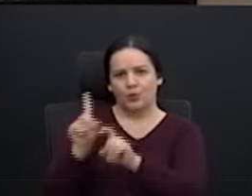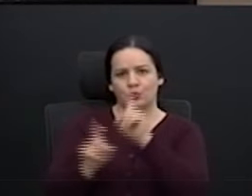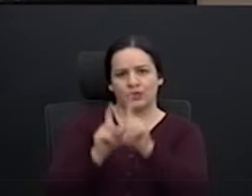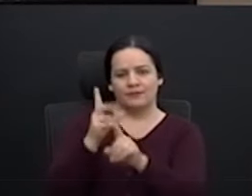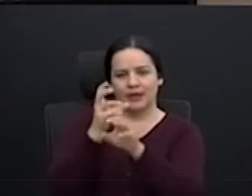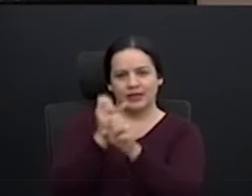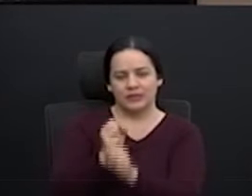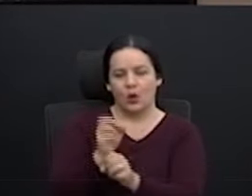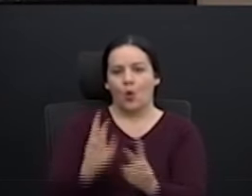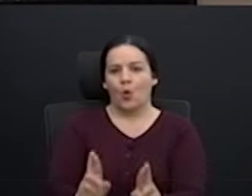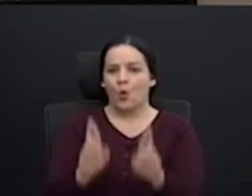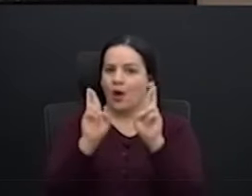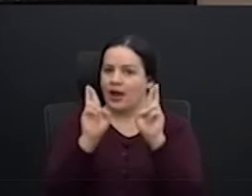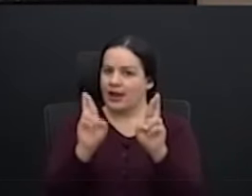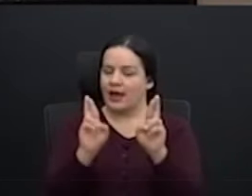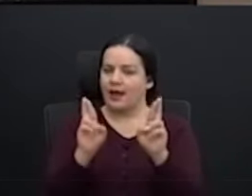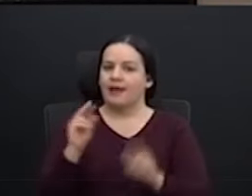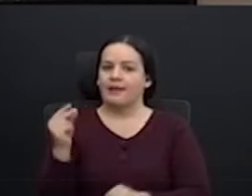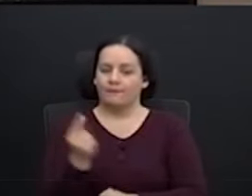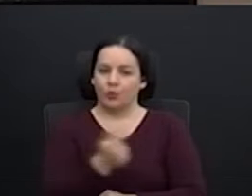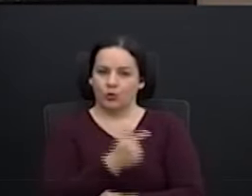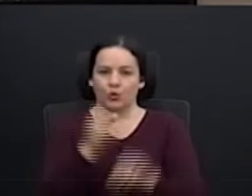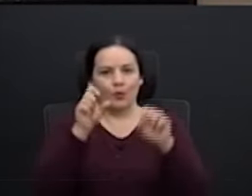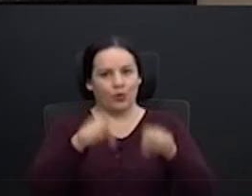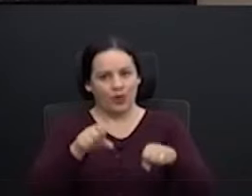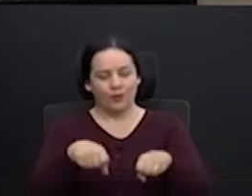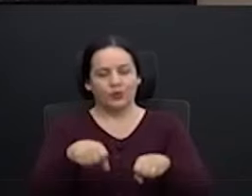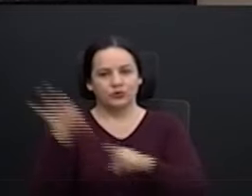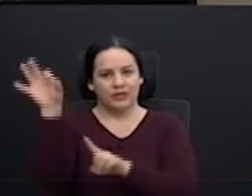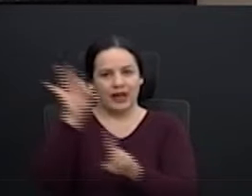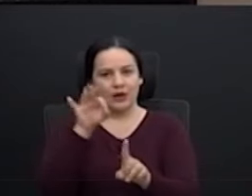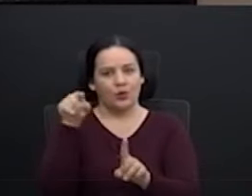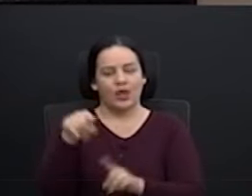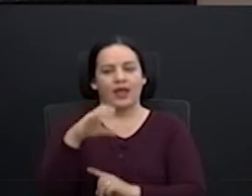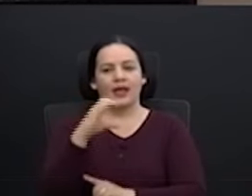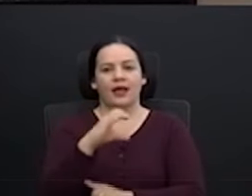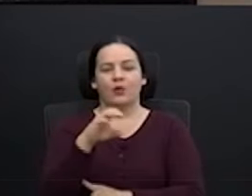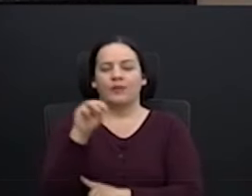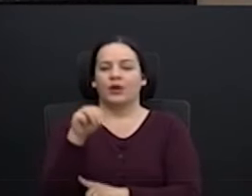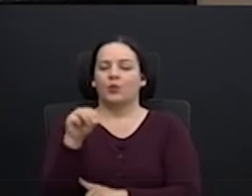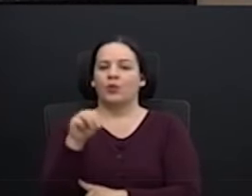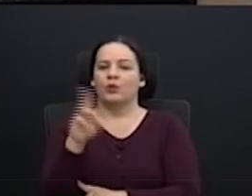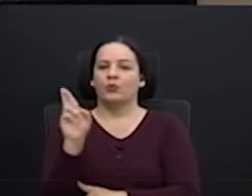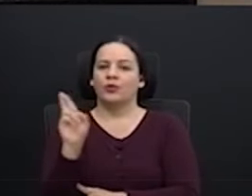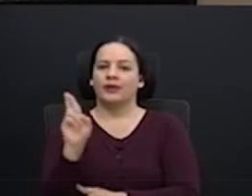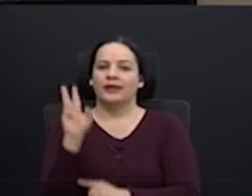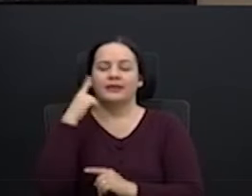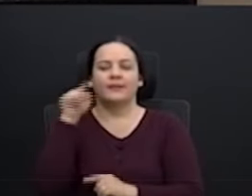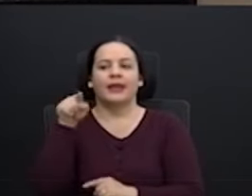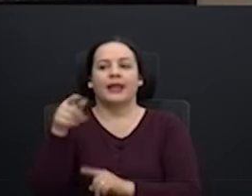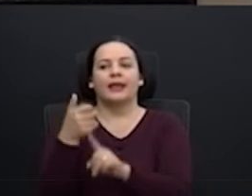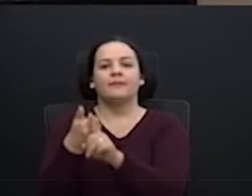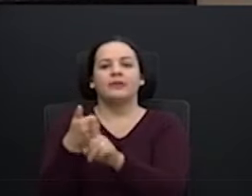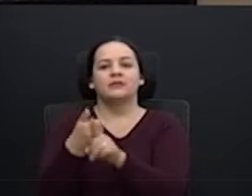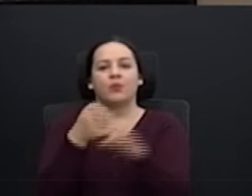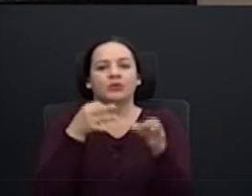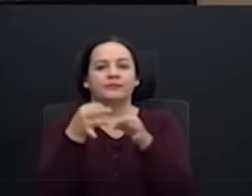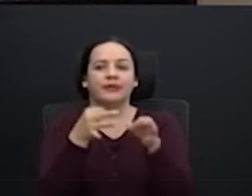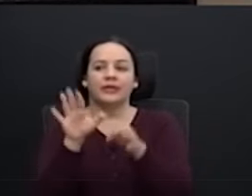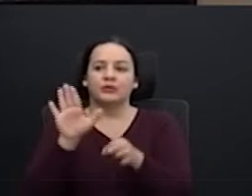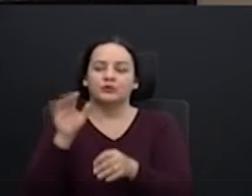y ojalá que pronto podamos tenerlo aquí al señor Carlos Manuel Rodríguez para que ofrezca detalles de